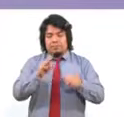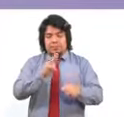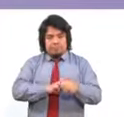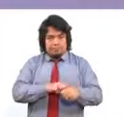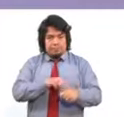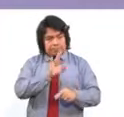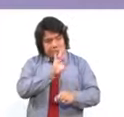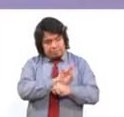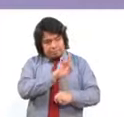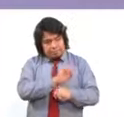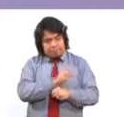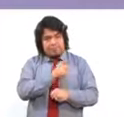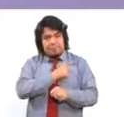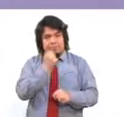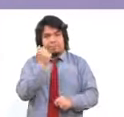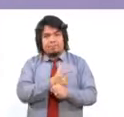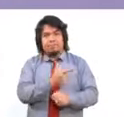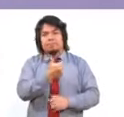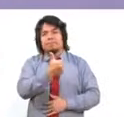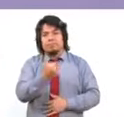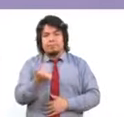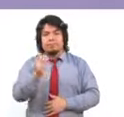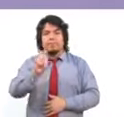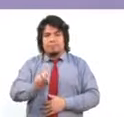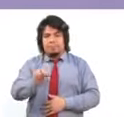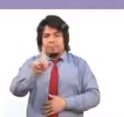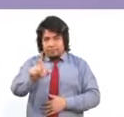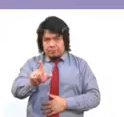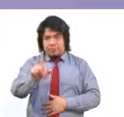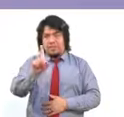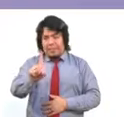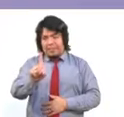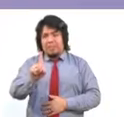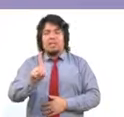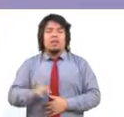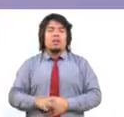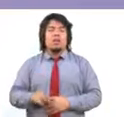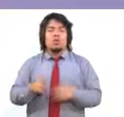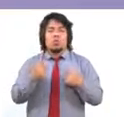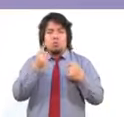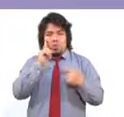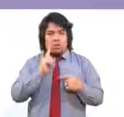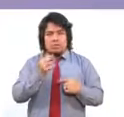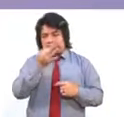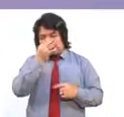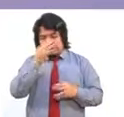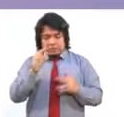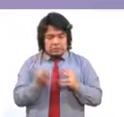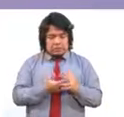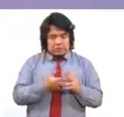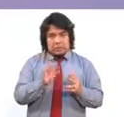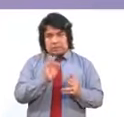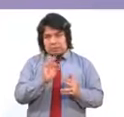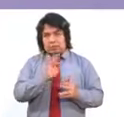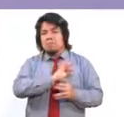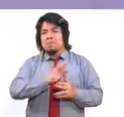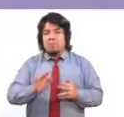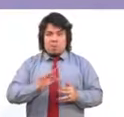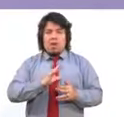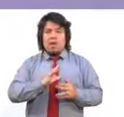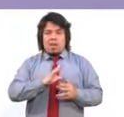ha identificado que hay 631 mujeres en riesgo feminicida de estas 21,000 que han llamado por diferentes